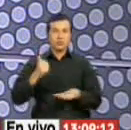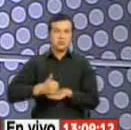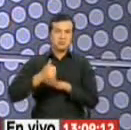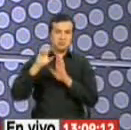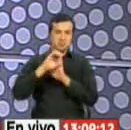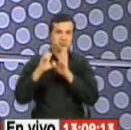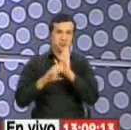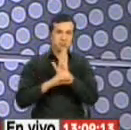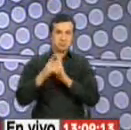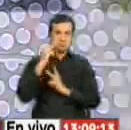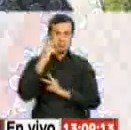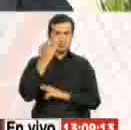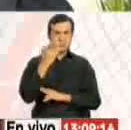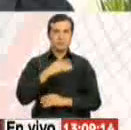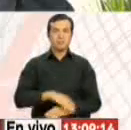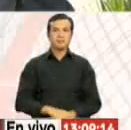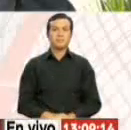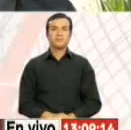constitucional